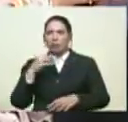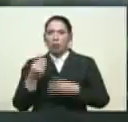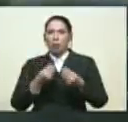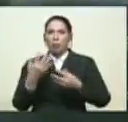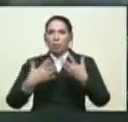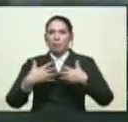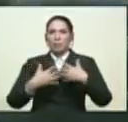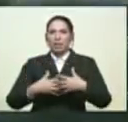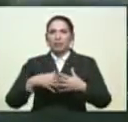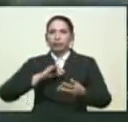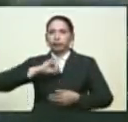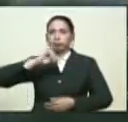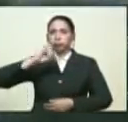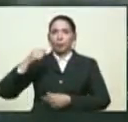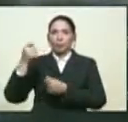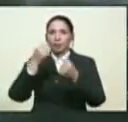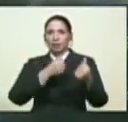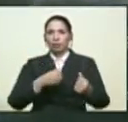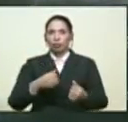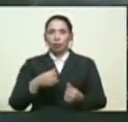Yo ando en la calle, ustedes saben.